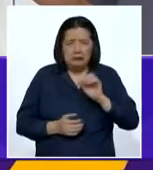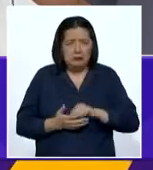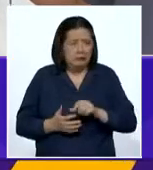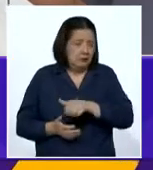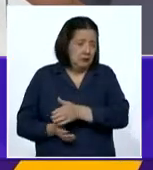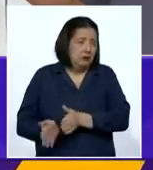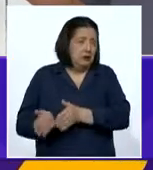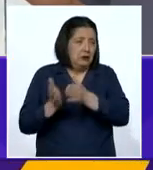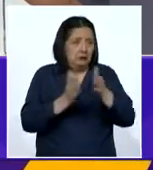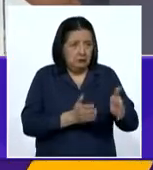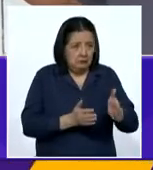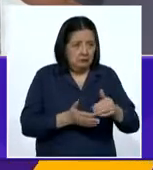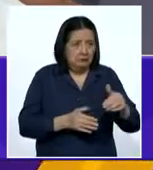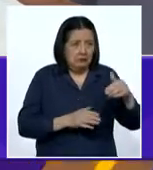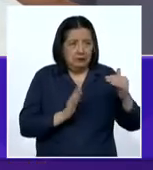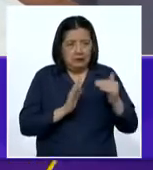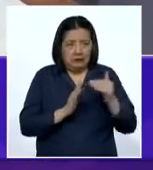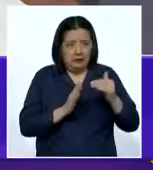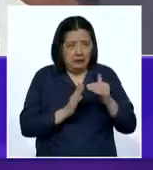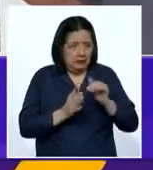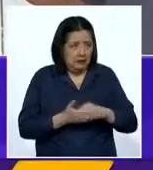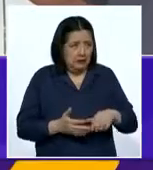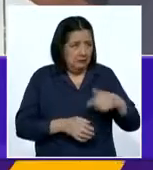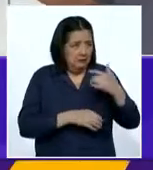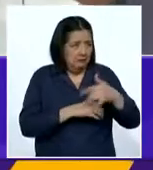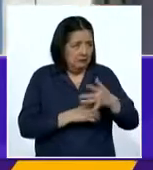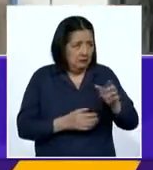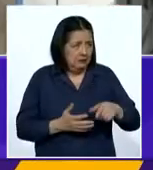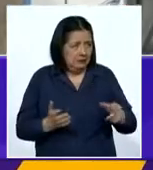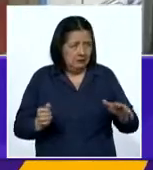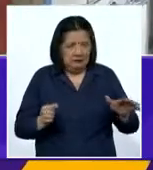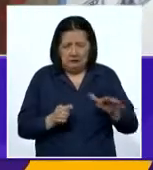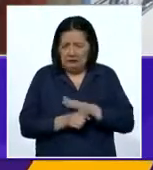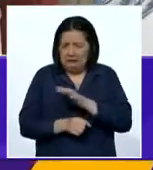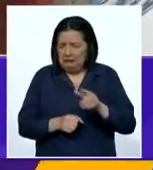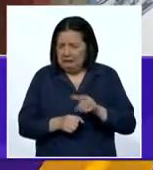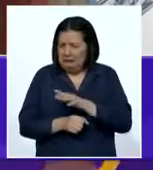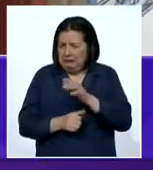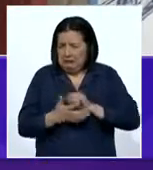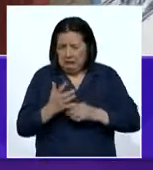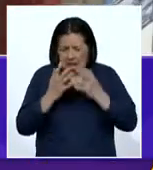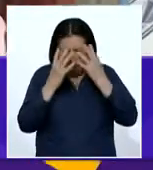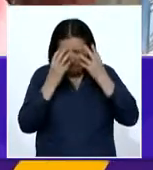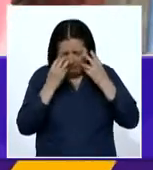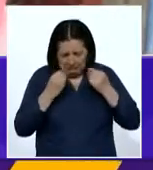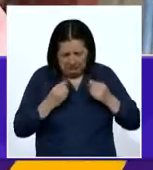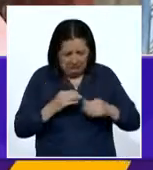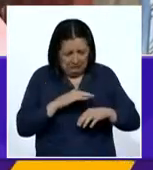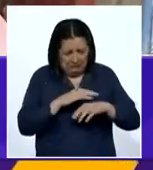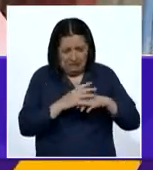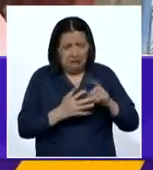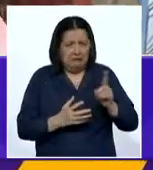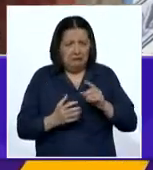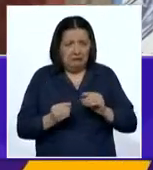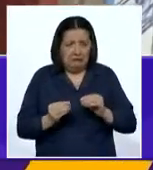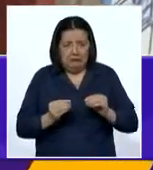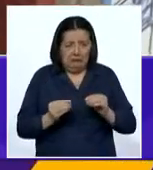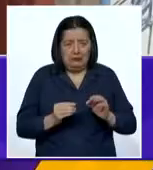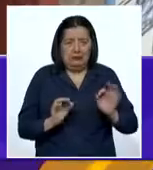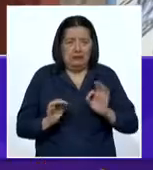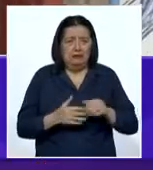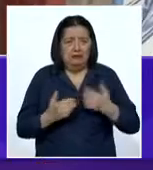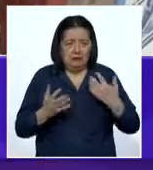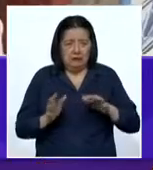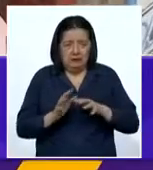casa abandonada, y ahí la encontramos. Estaban llenos de barro todo. No se podían mover. Después que